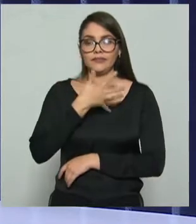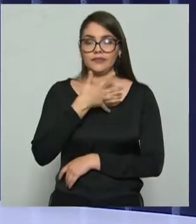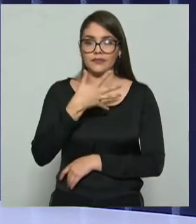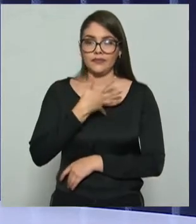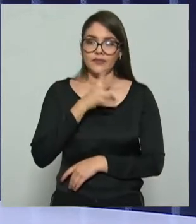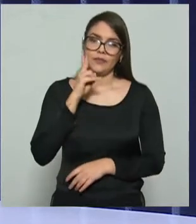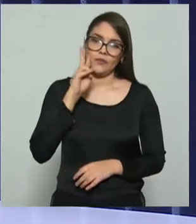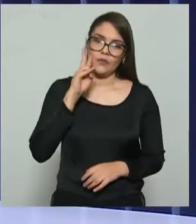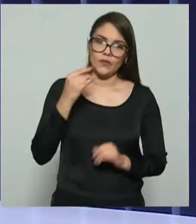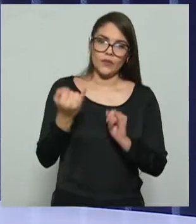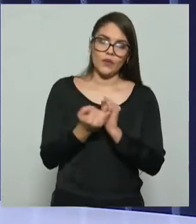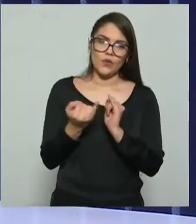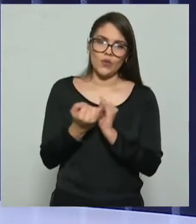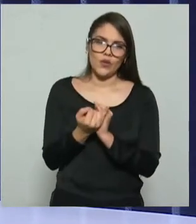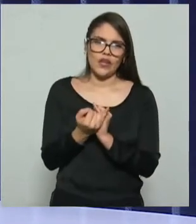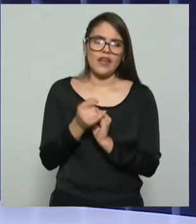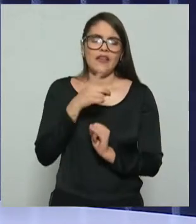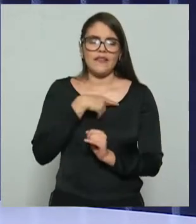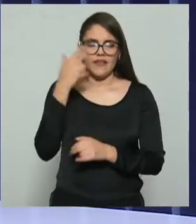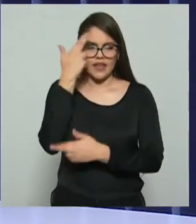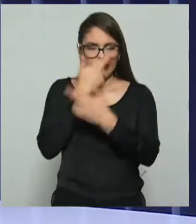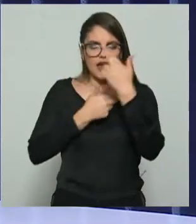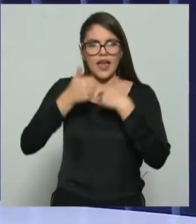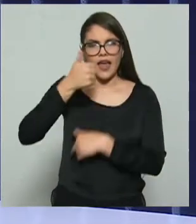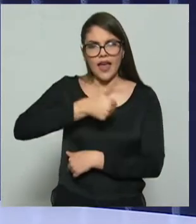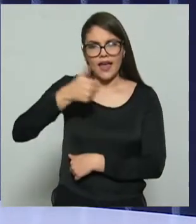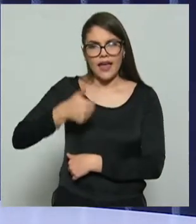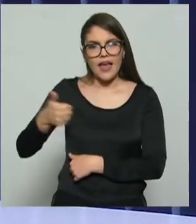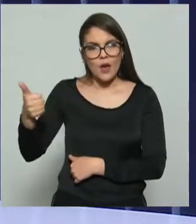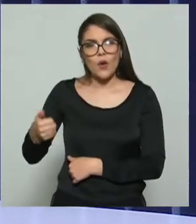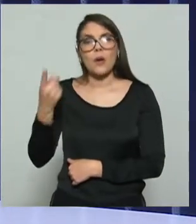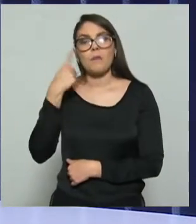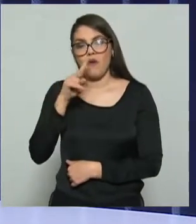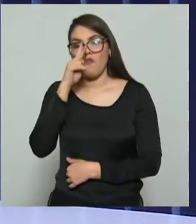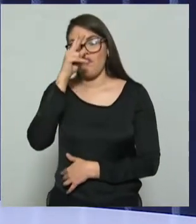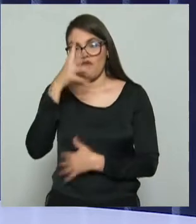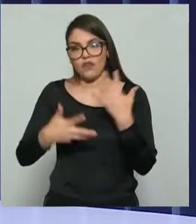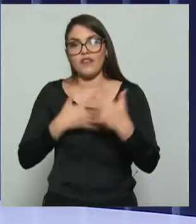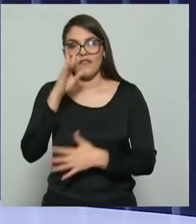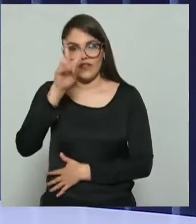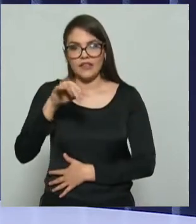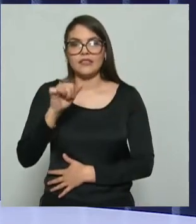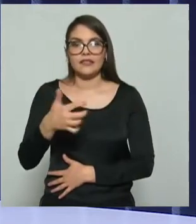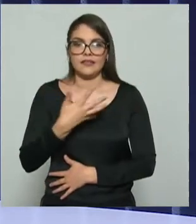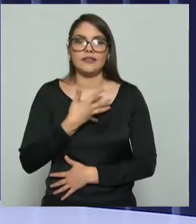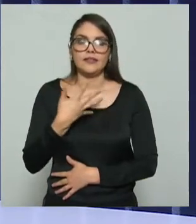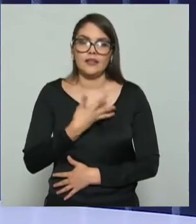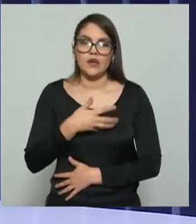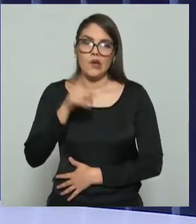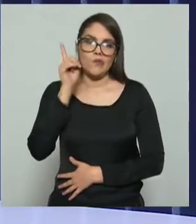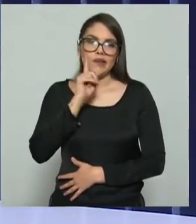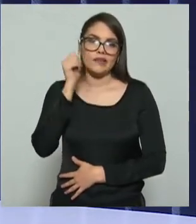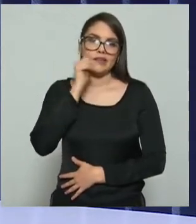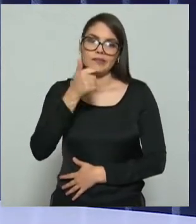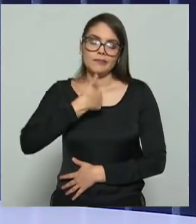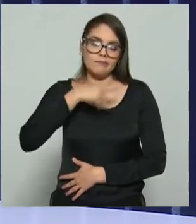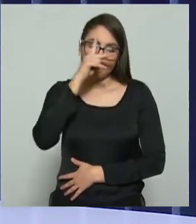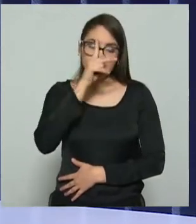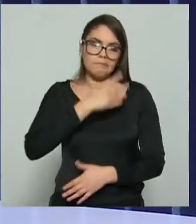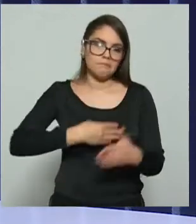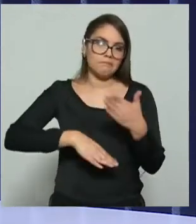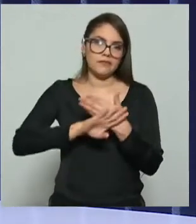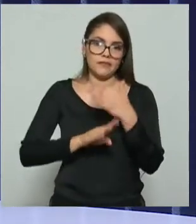sea, también hay que revisar caso por caso, pero la violencia es un hecho que existe, sin duda las mujeres la terminamos pagando muy caro. Por